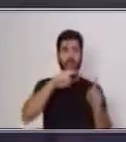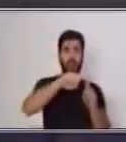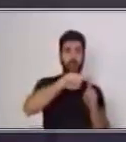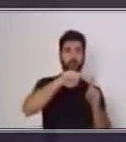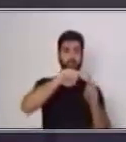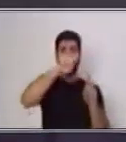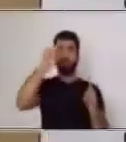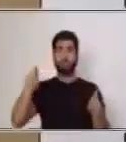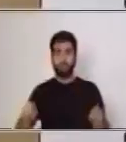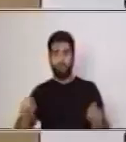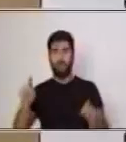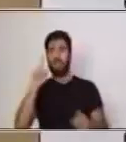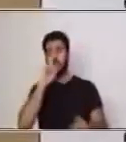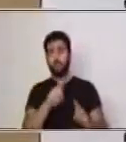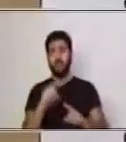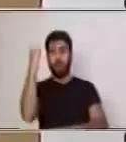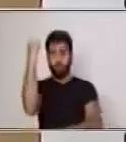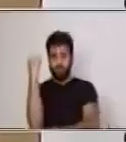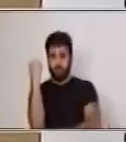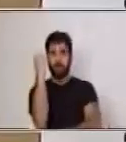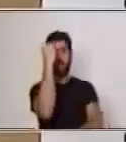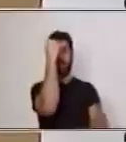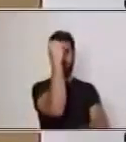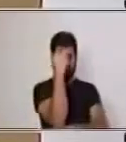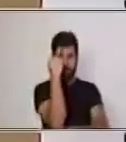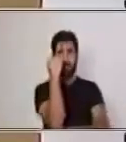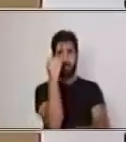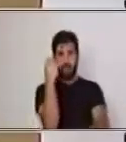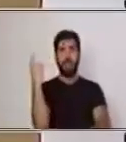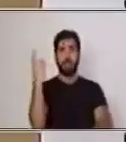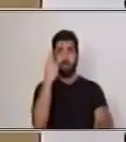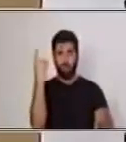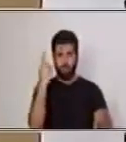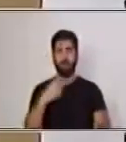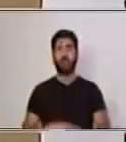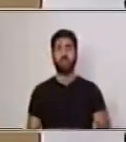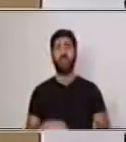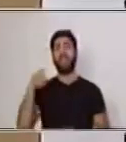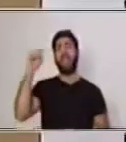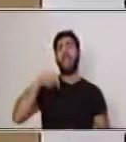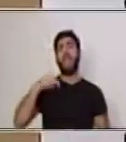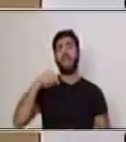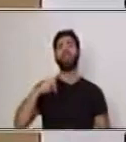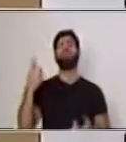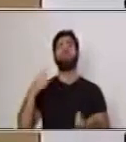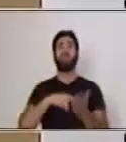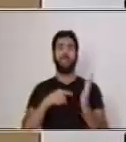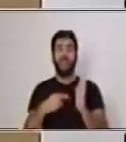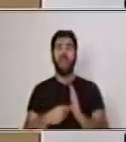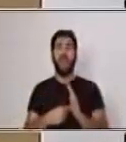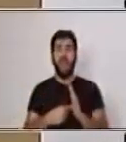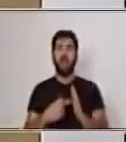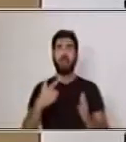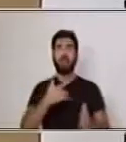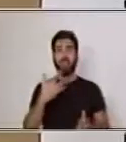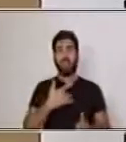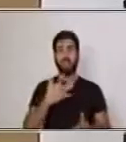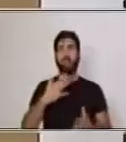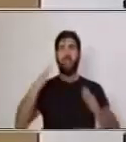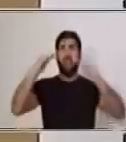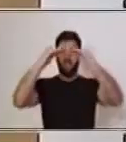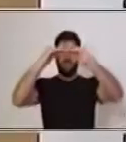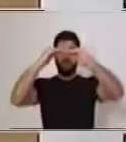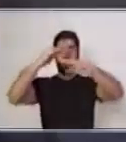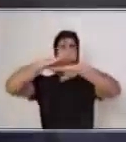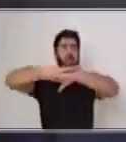situados a los lados. Este recurso permitía descargar el peso de los muros y de la cubierta